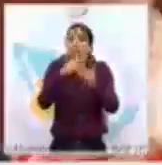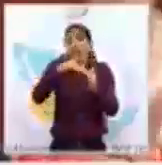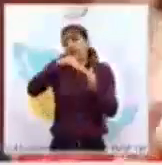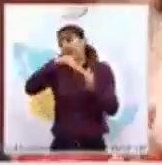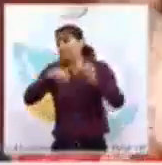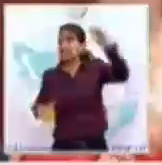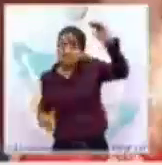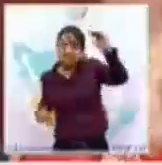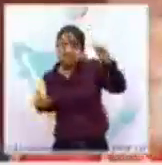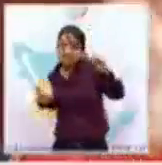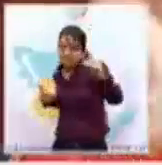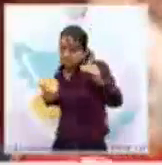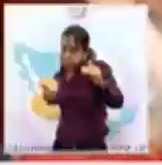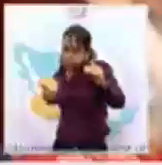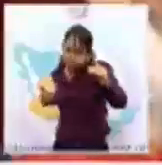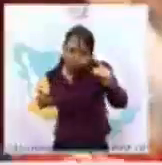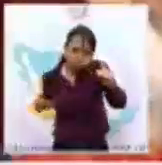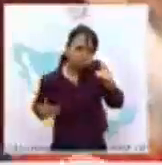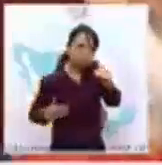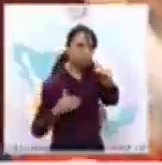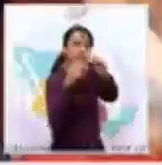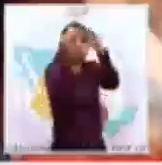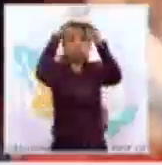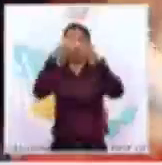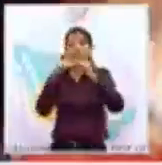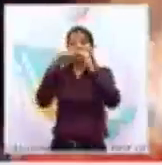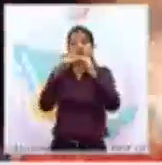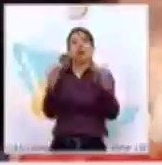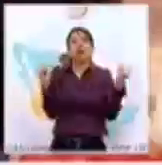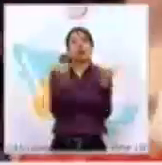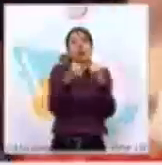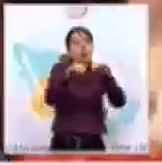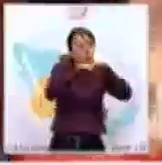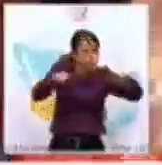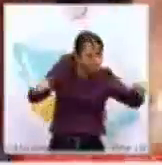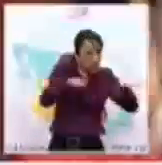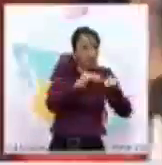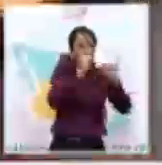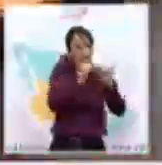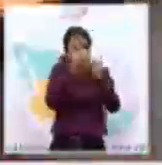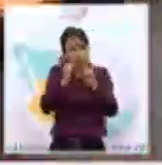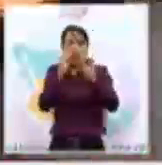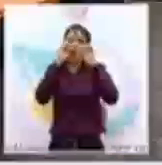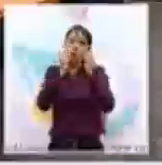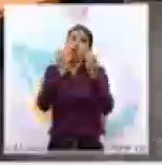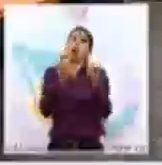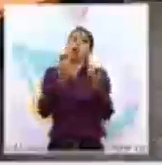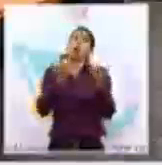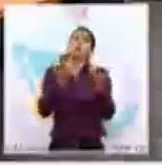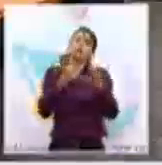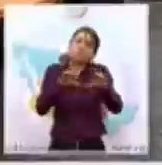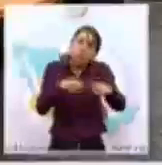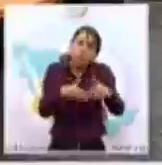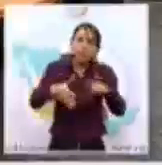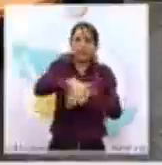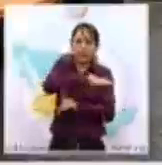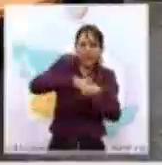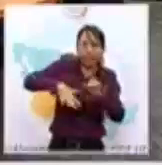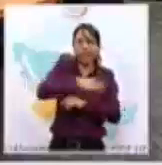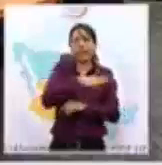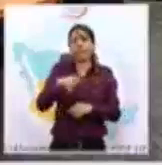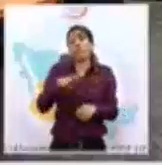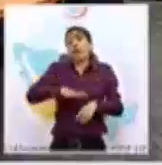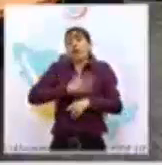lo individual y en lo colectivo? O sea, si efectivamente comunidades que tienen muchas de estas manifestaciones que todos decimos son inmensas en el